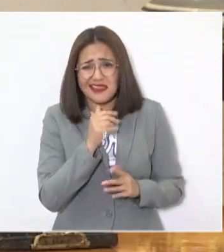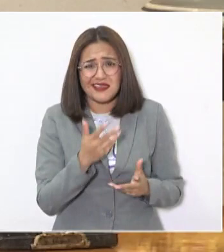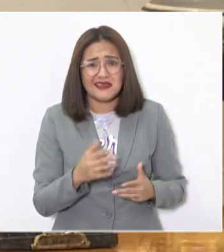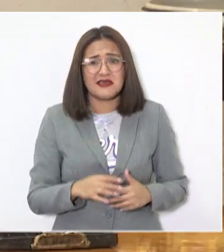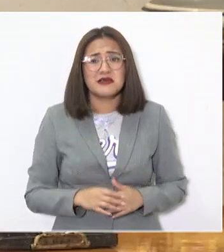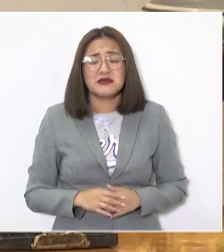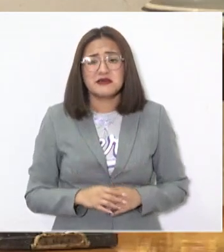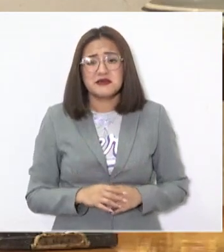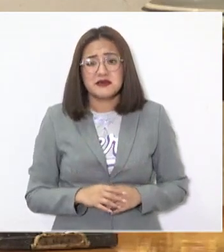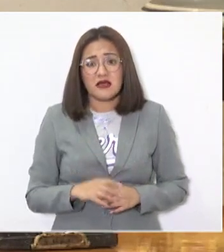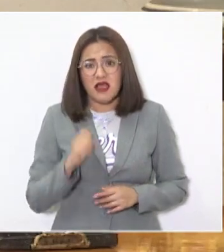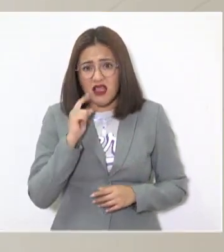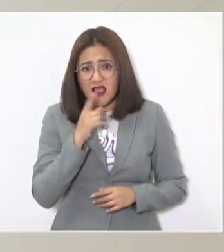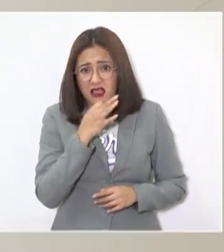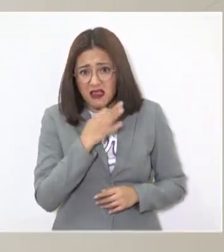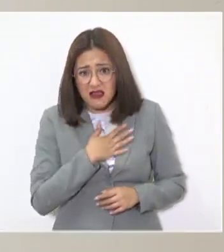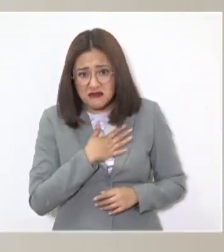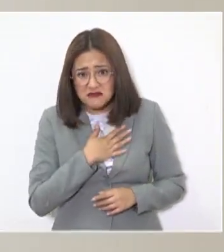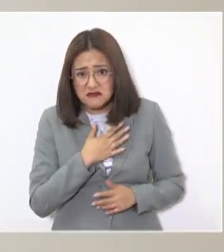¿Sí? ¿Hay algo?